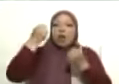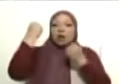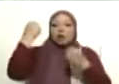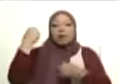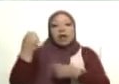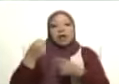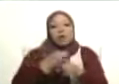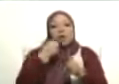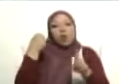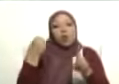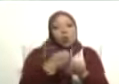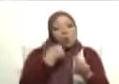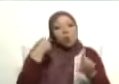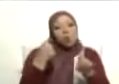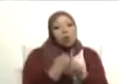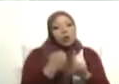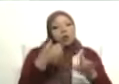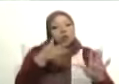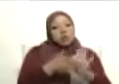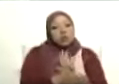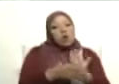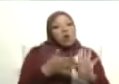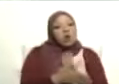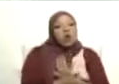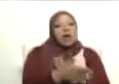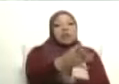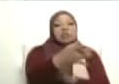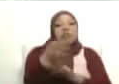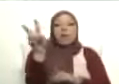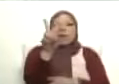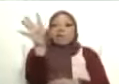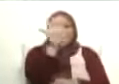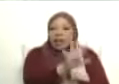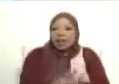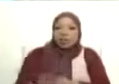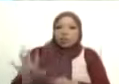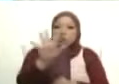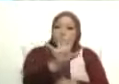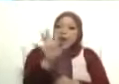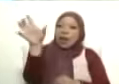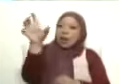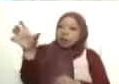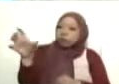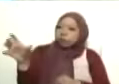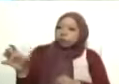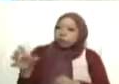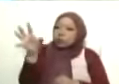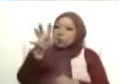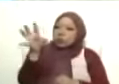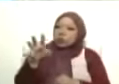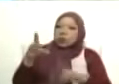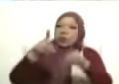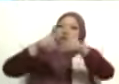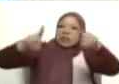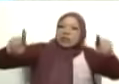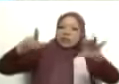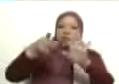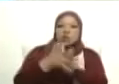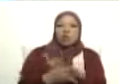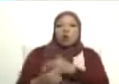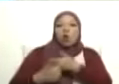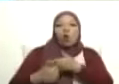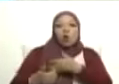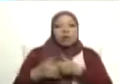constante contra la fragmentación multidimensional que han intentado contra nuestra patria. Un evento